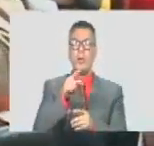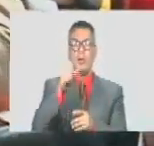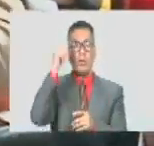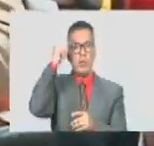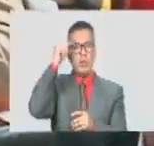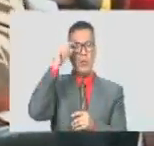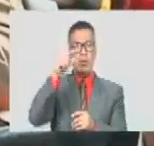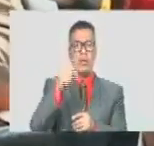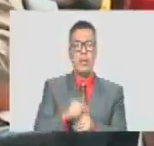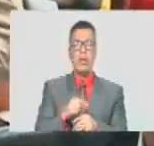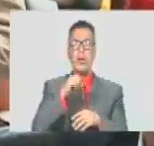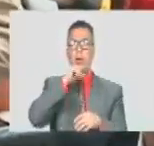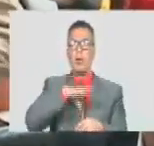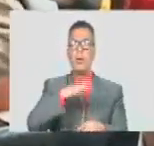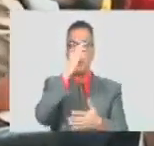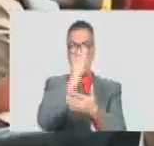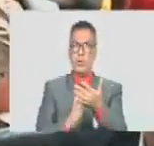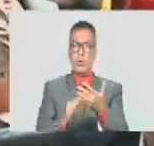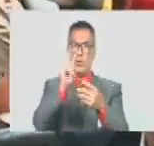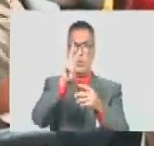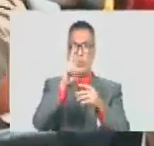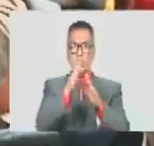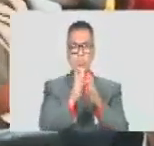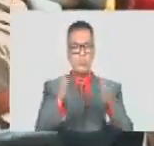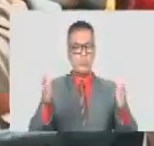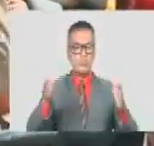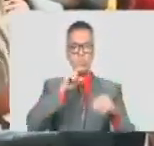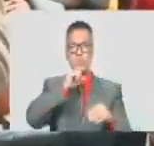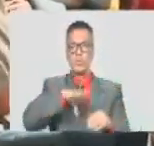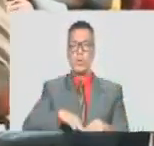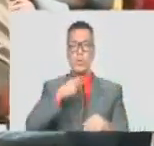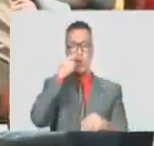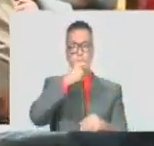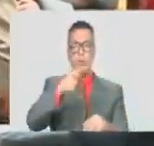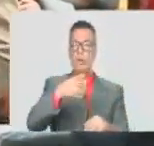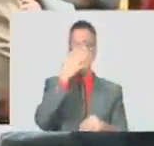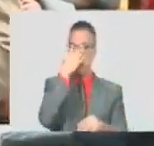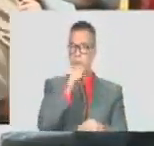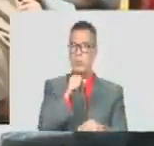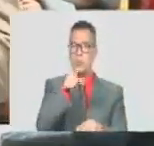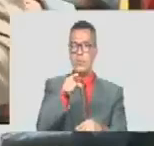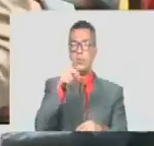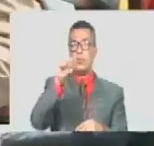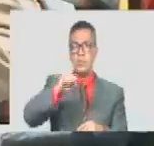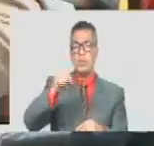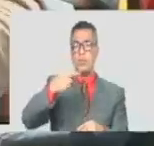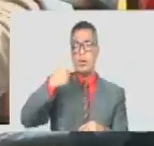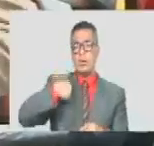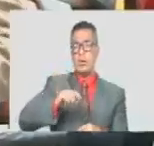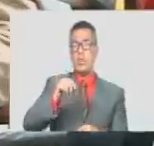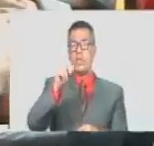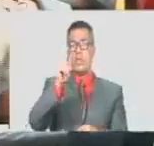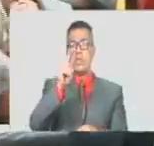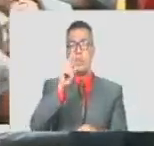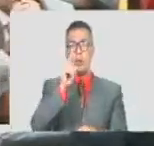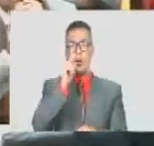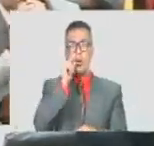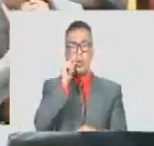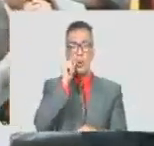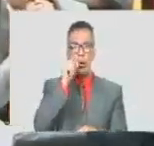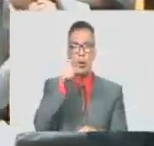fecha que partió la historia en dos, nuestro pueblo entendió que sí tenía un hombre o